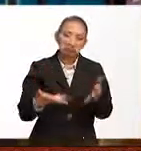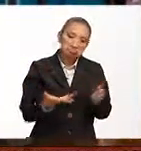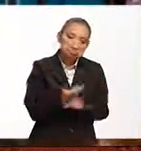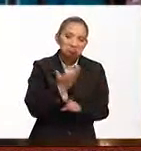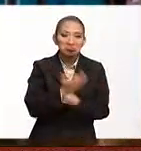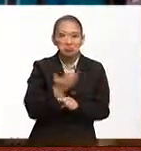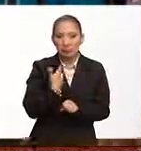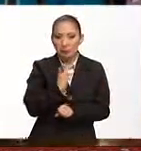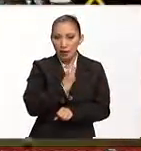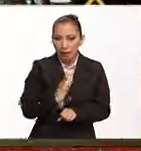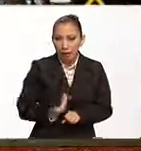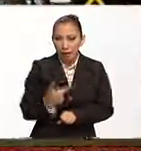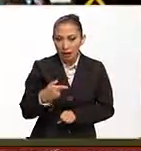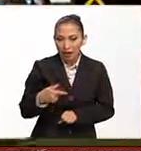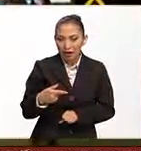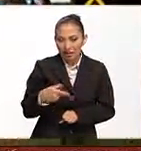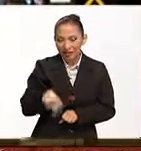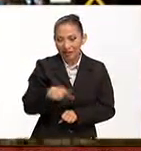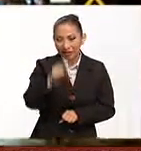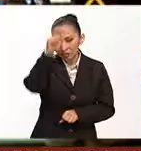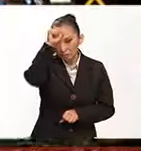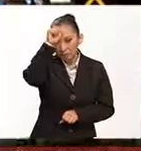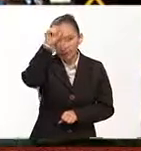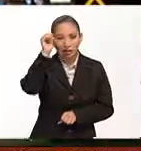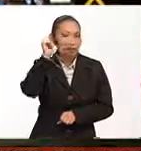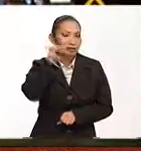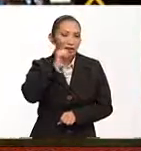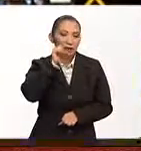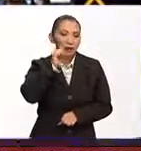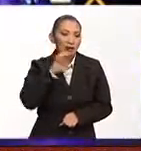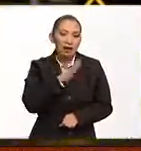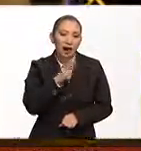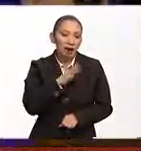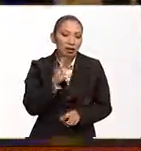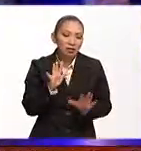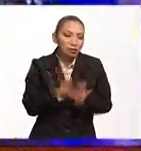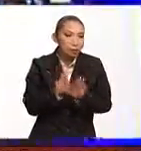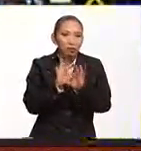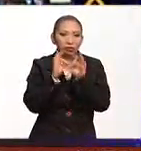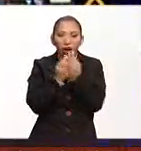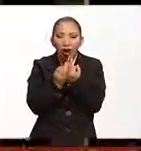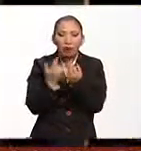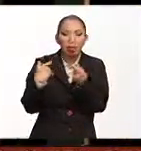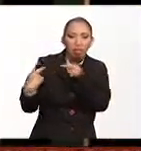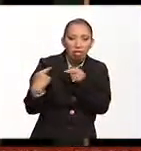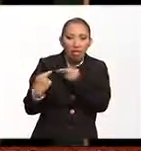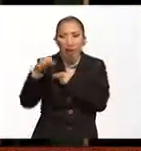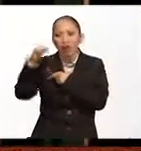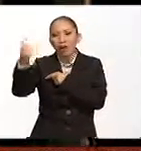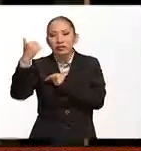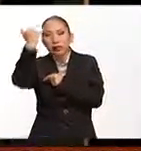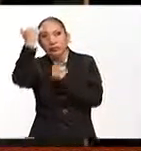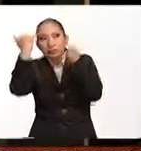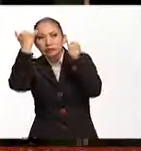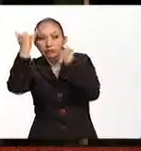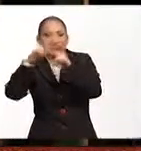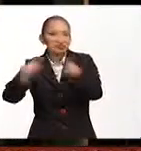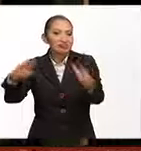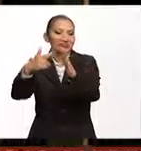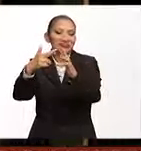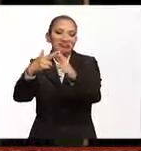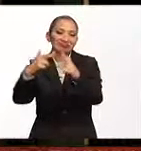presidente de este país, le ha dado a Turquía, pues también ha tenido alguna forma de disputa con otras interpretaciones